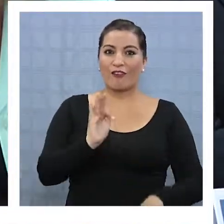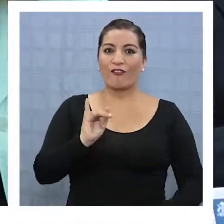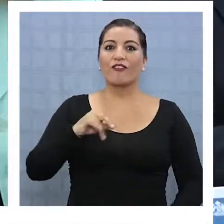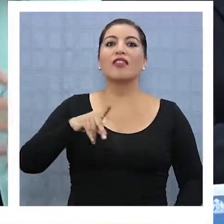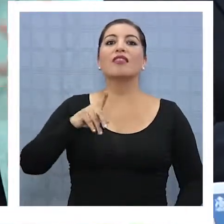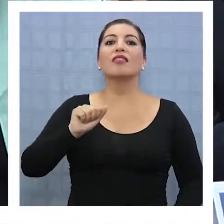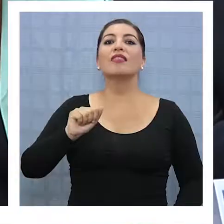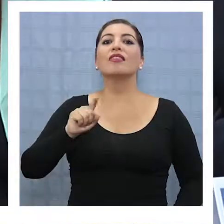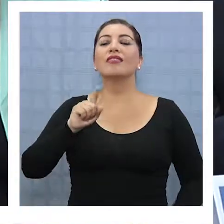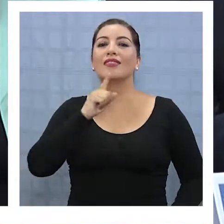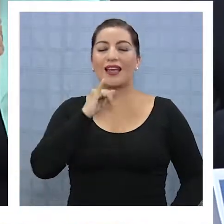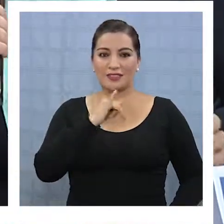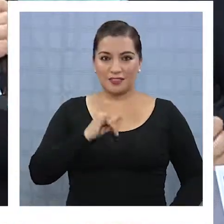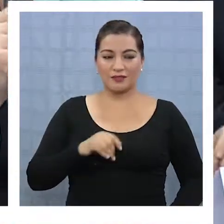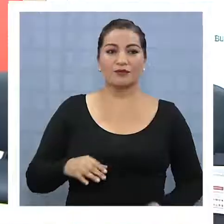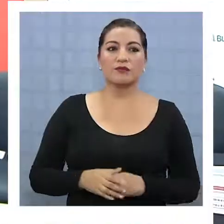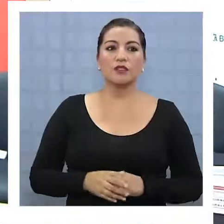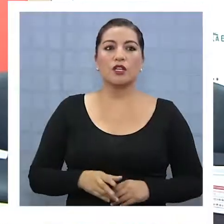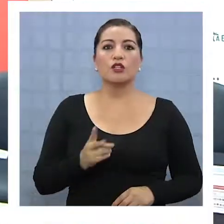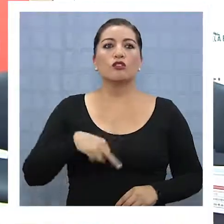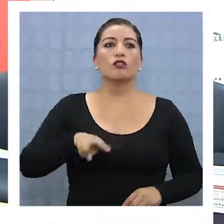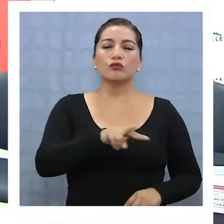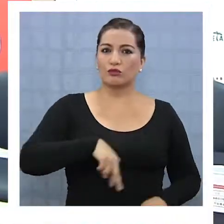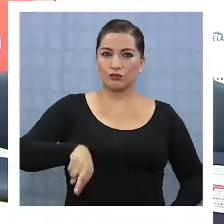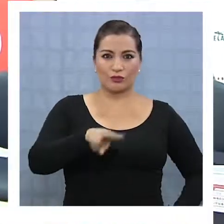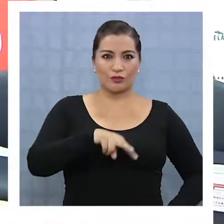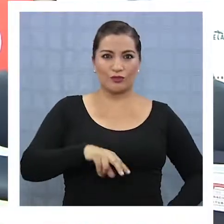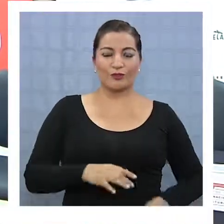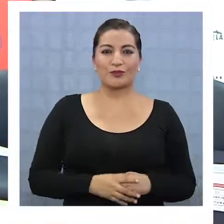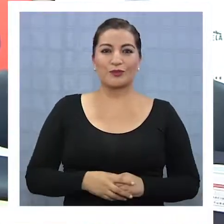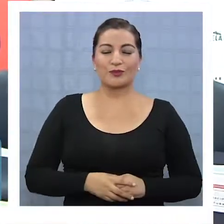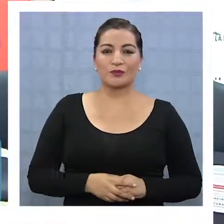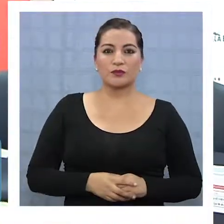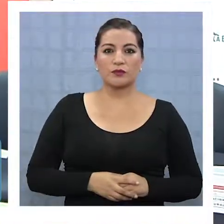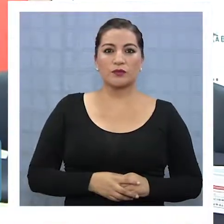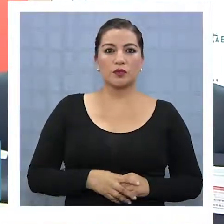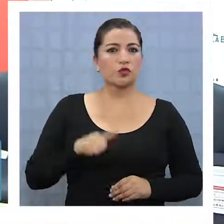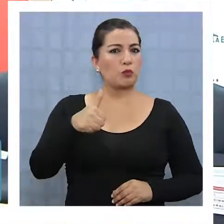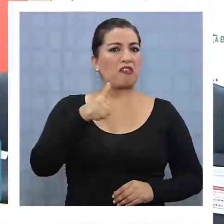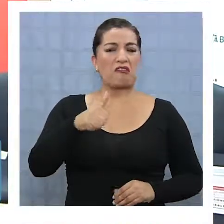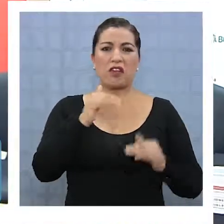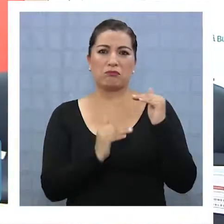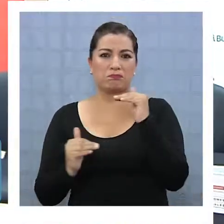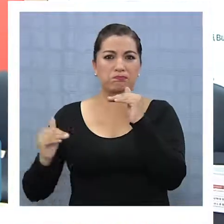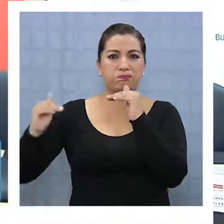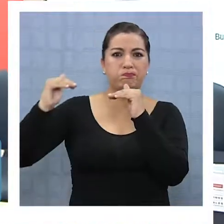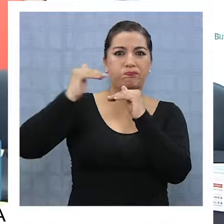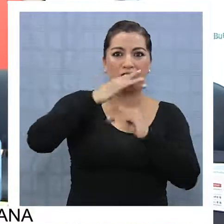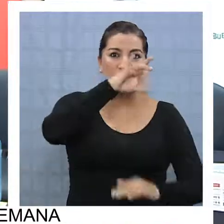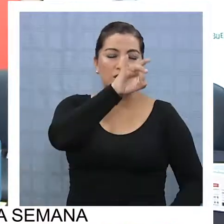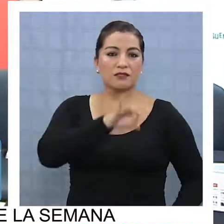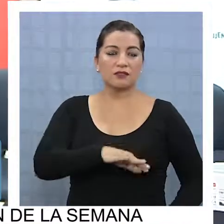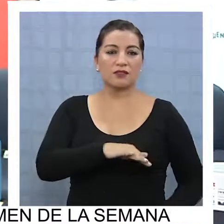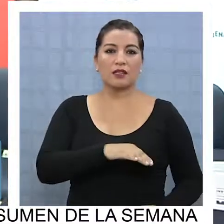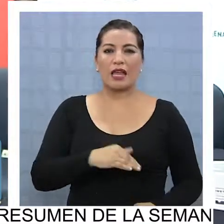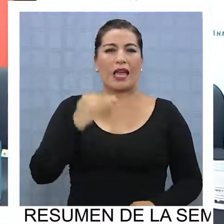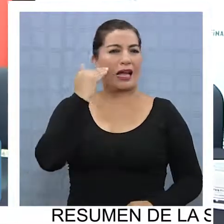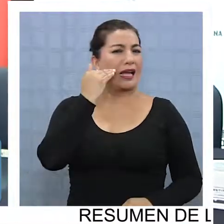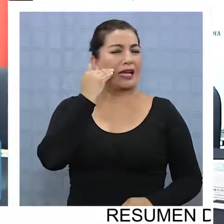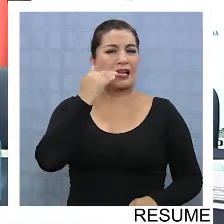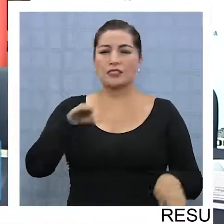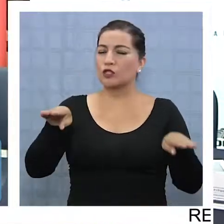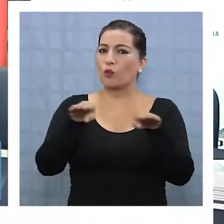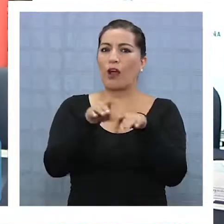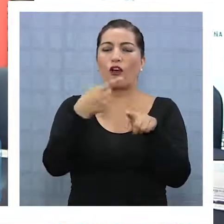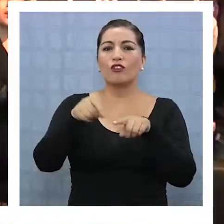FINDAS 2018. Nos supera, que estamos súper súper bien posicionados ya a nivel país, estamos a la altura de cualquier otro